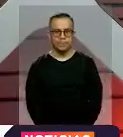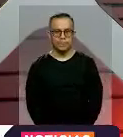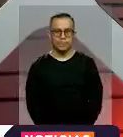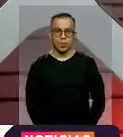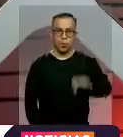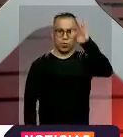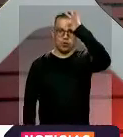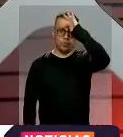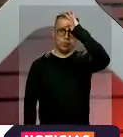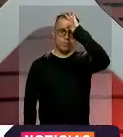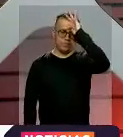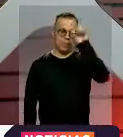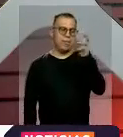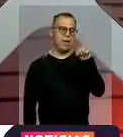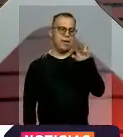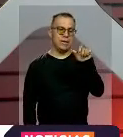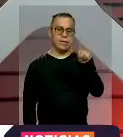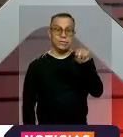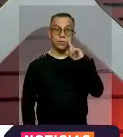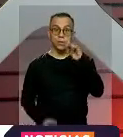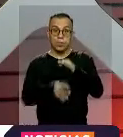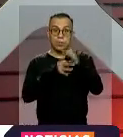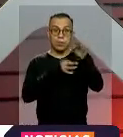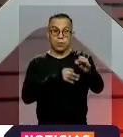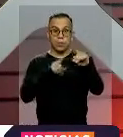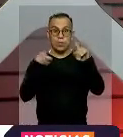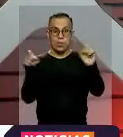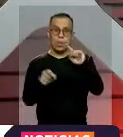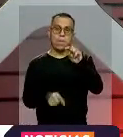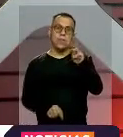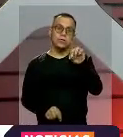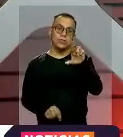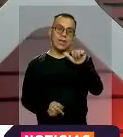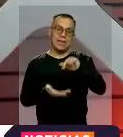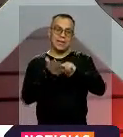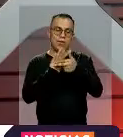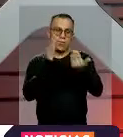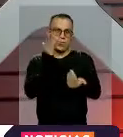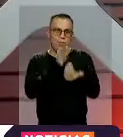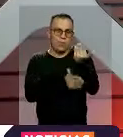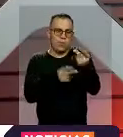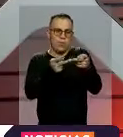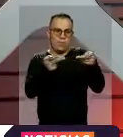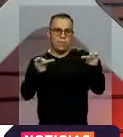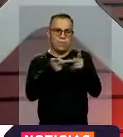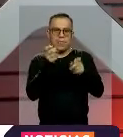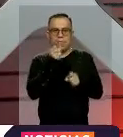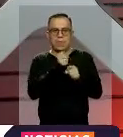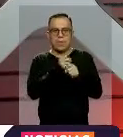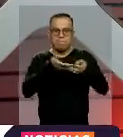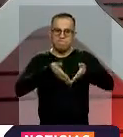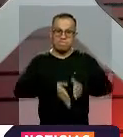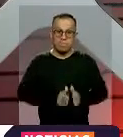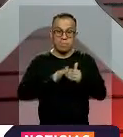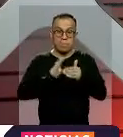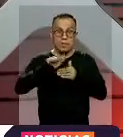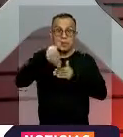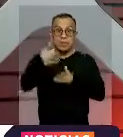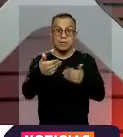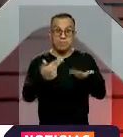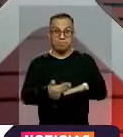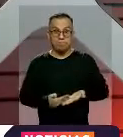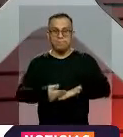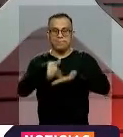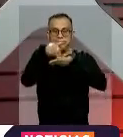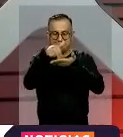Y en el Hospital María Auxiliadora del municipio de Mosquera, en Cundinamarca, fueron inauguradas nuevas salas de trabajo de parto, posparto y